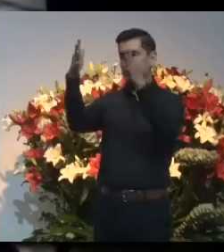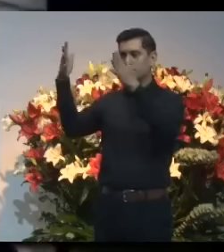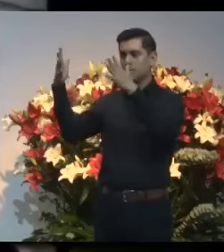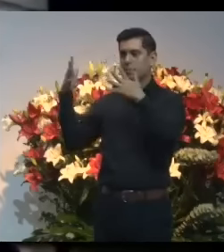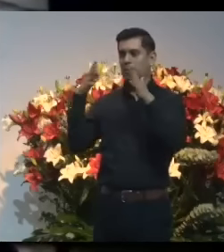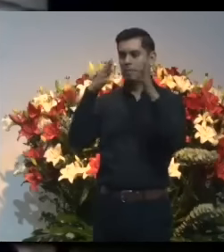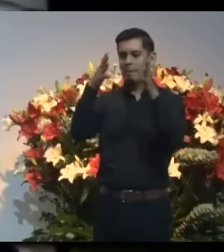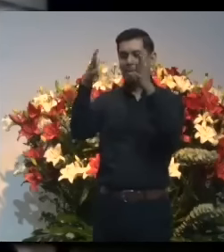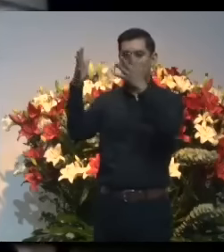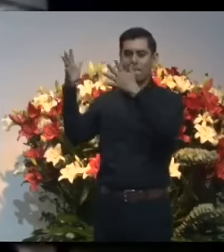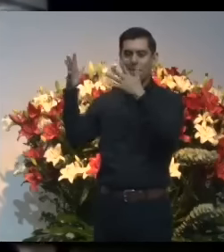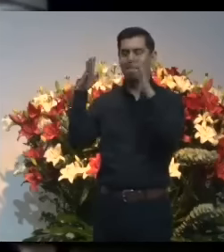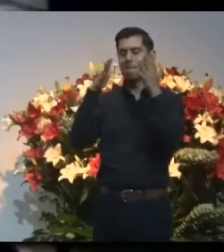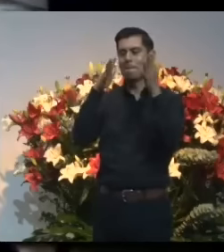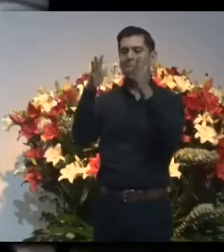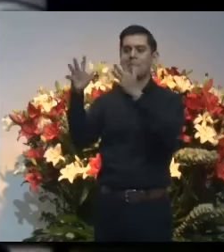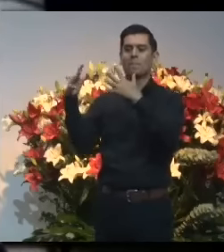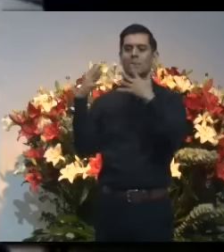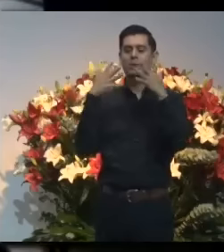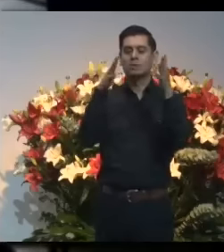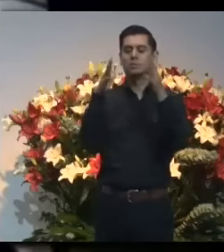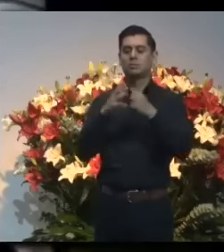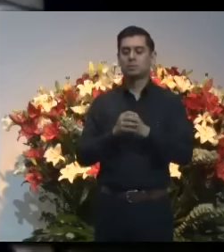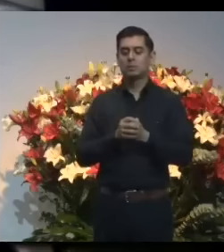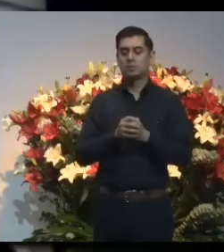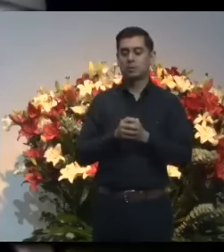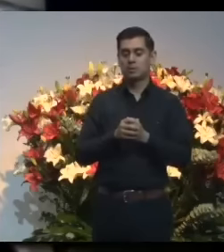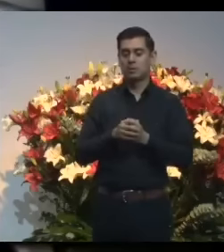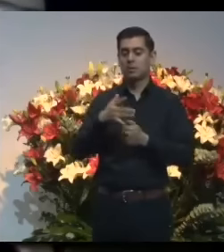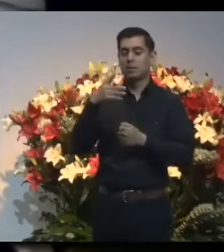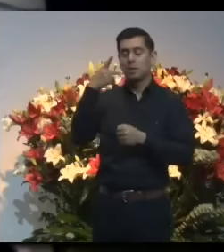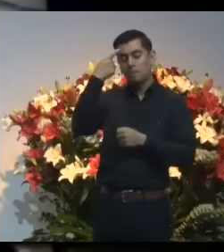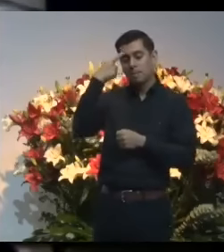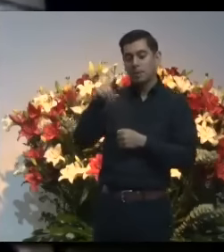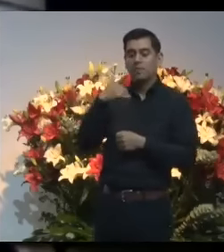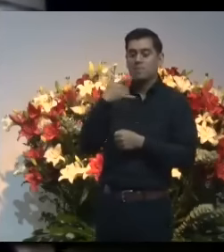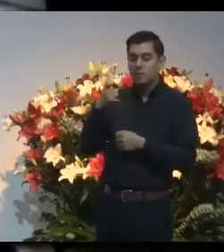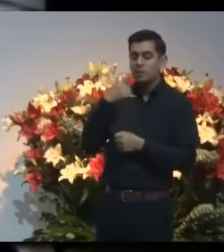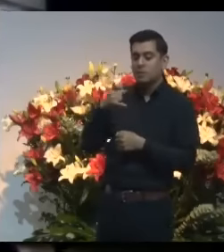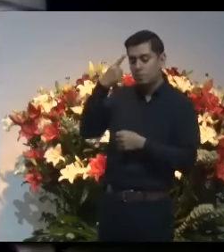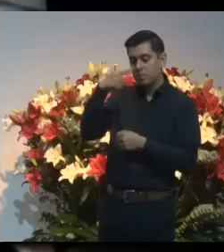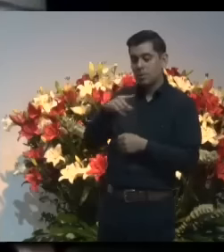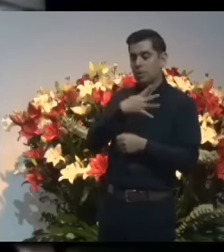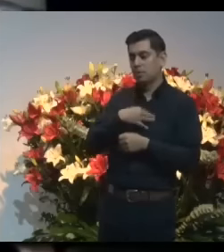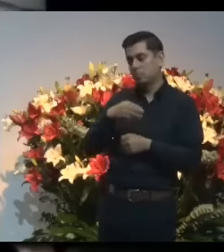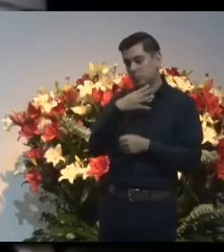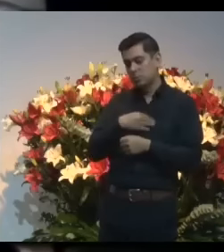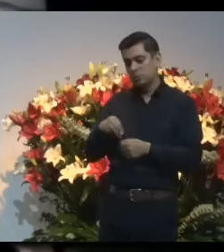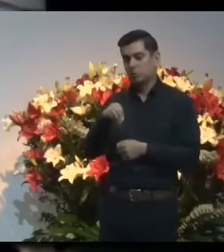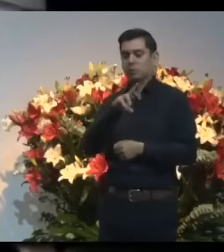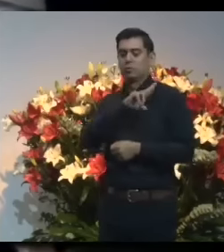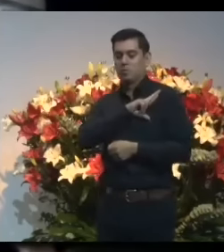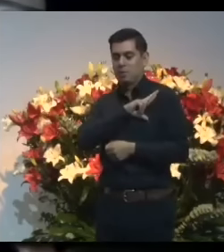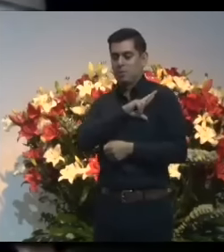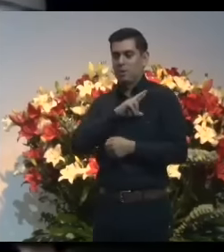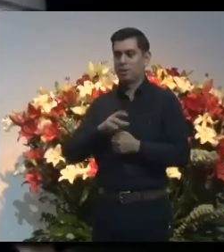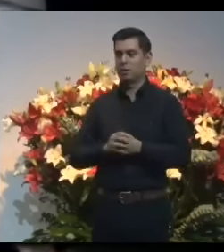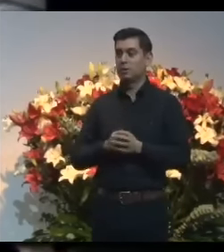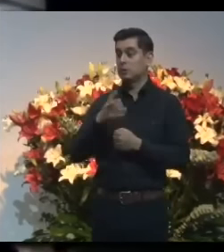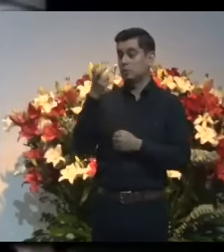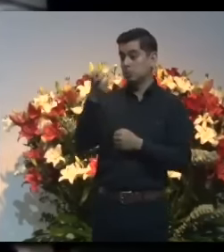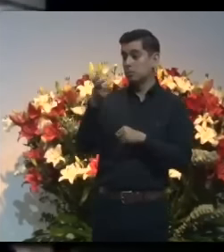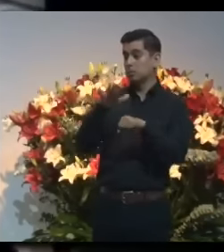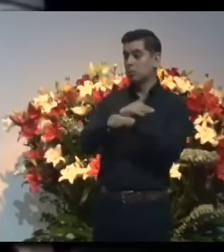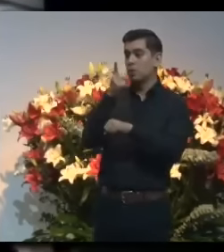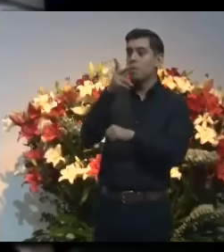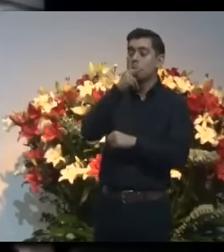esfuerzo para sostener a hijos en escuelas privadas. Y lo mismo pasa con escuelas privadas, porque los